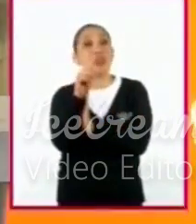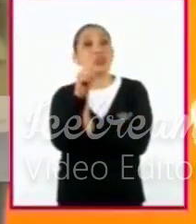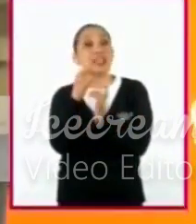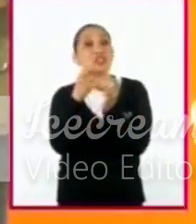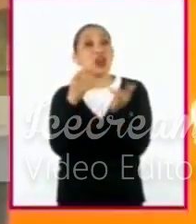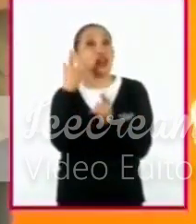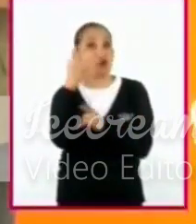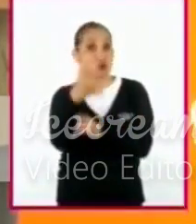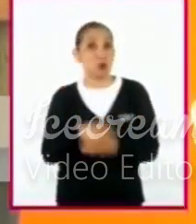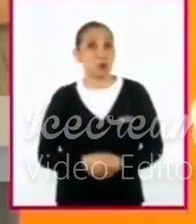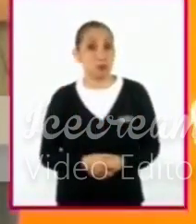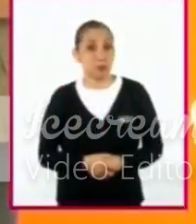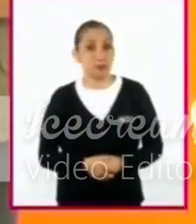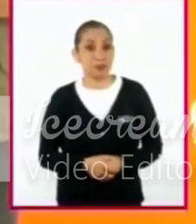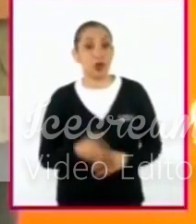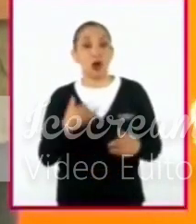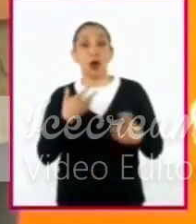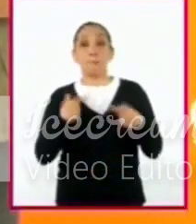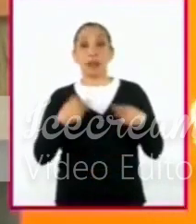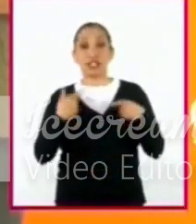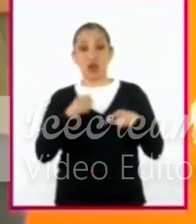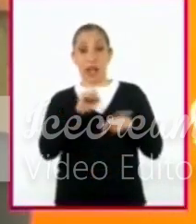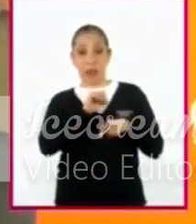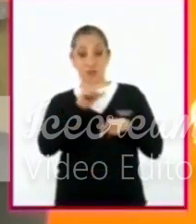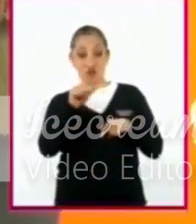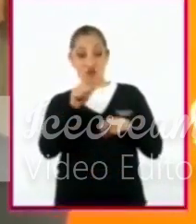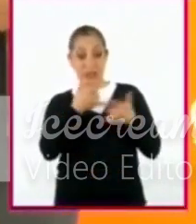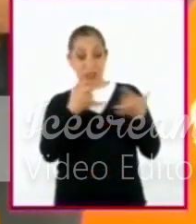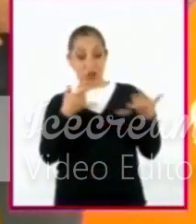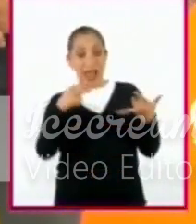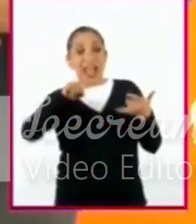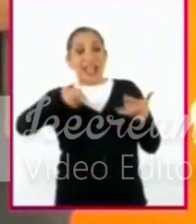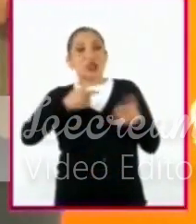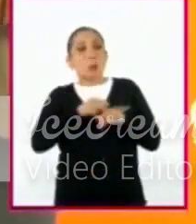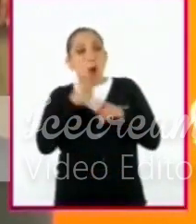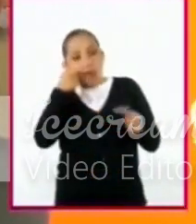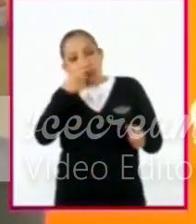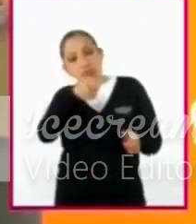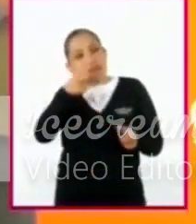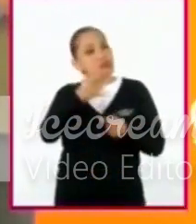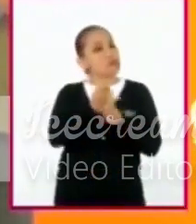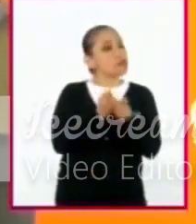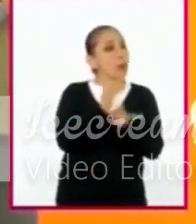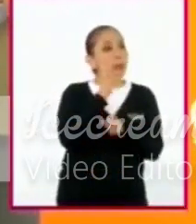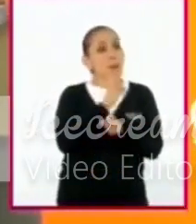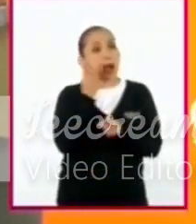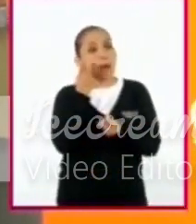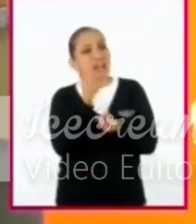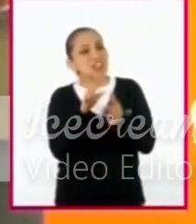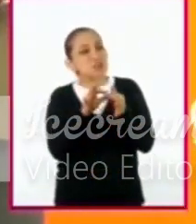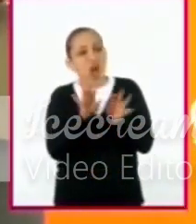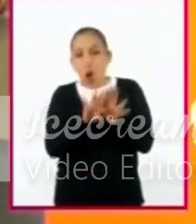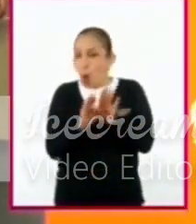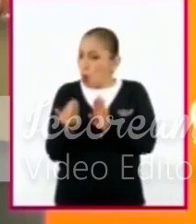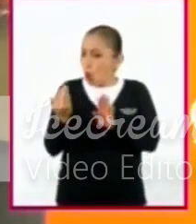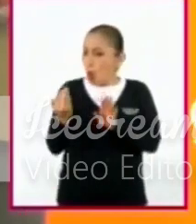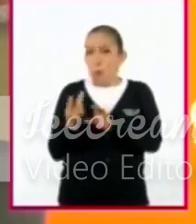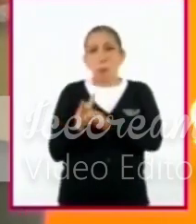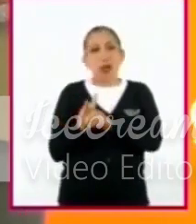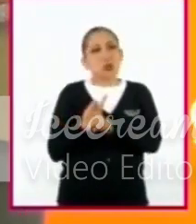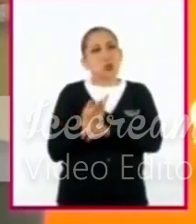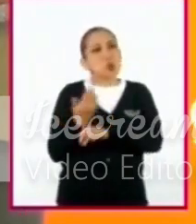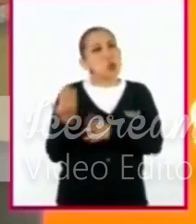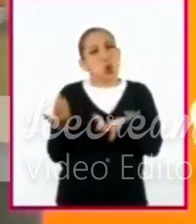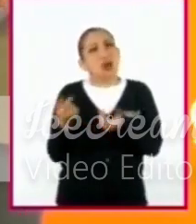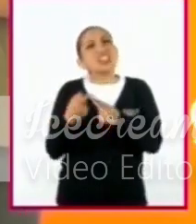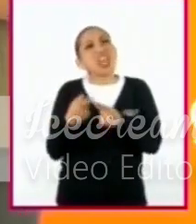histórica. El historiador se convierte en una especie de detective que busca pruebas para explicar cómo sucedieron los hechos,